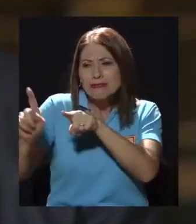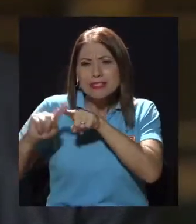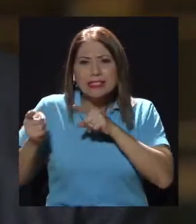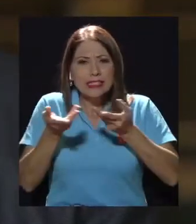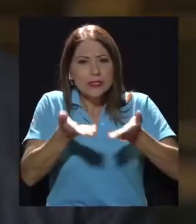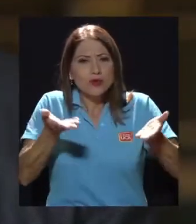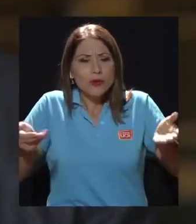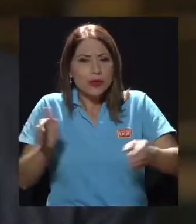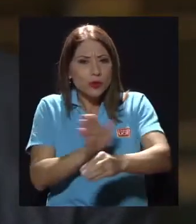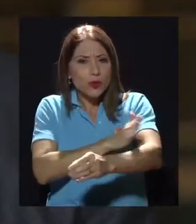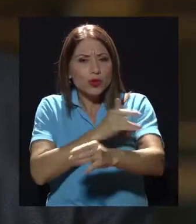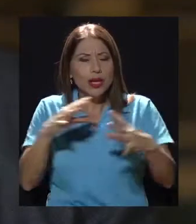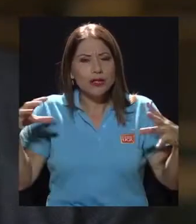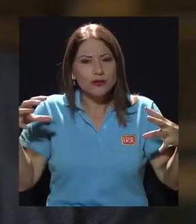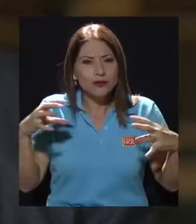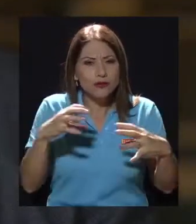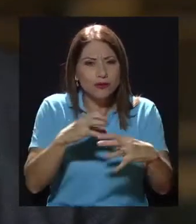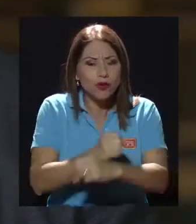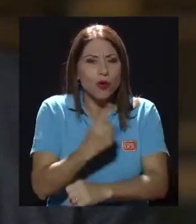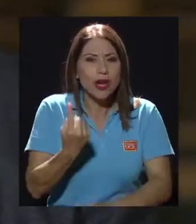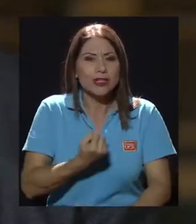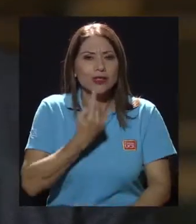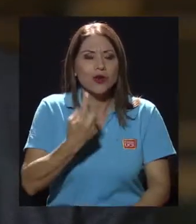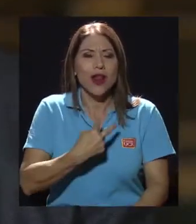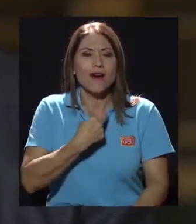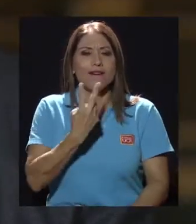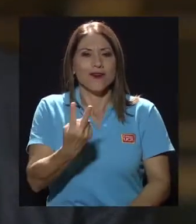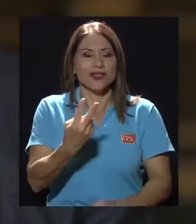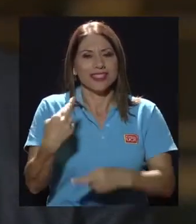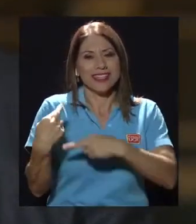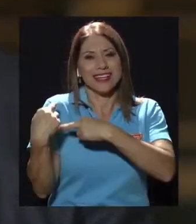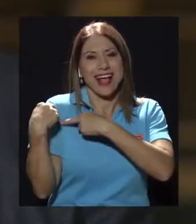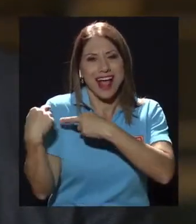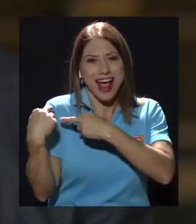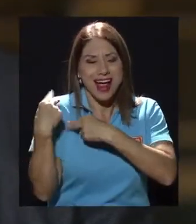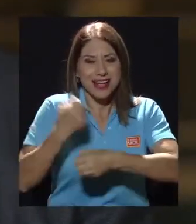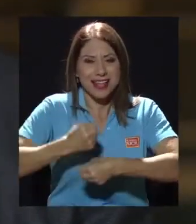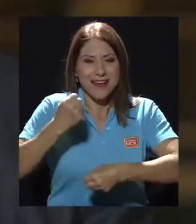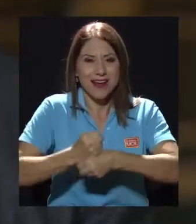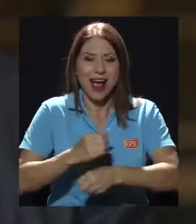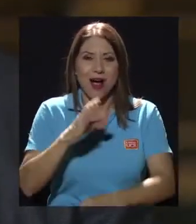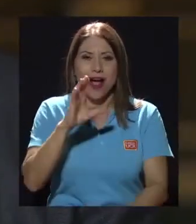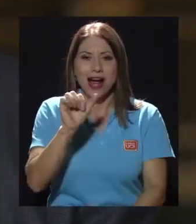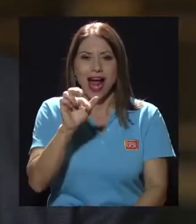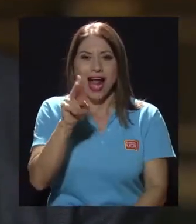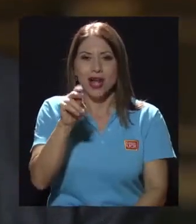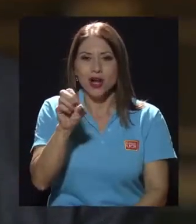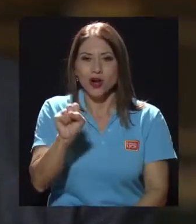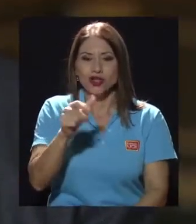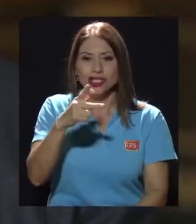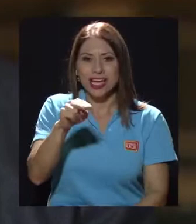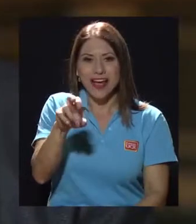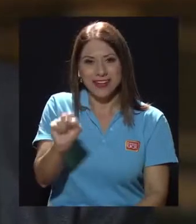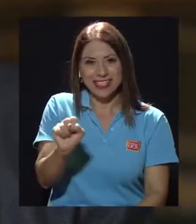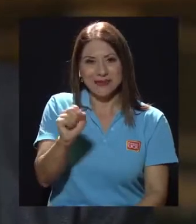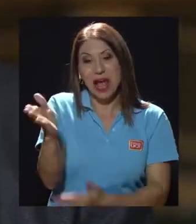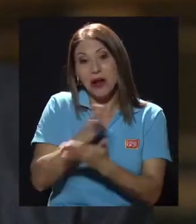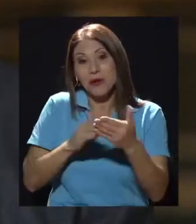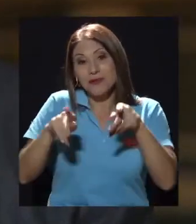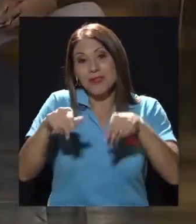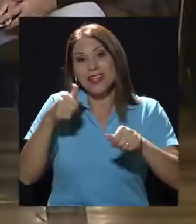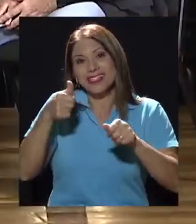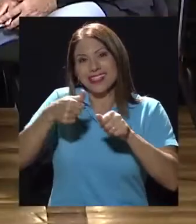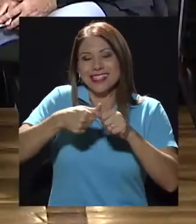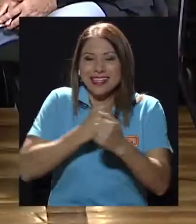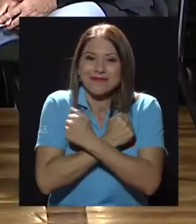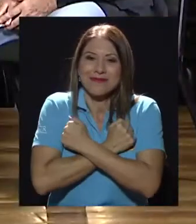en una sola voz. Y él es el encargado de este gran trabajo, que es don Carlos Chávez, y cariñosamente algunas personas le dicen Pipo,